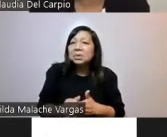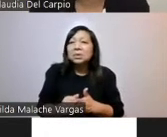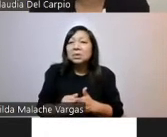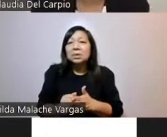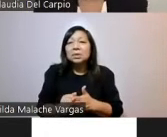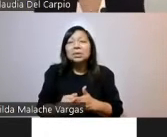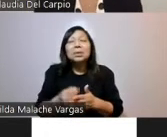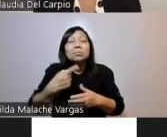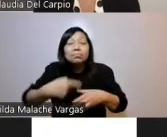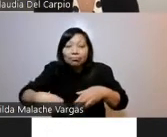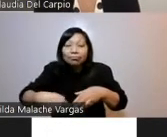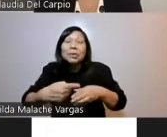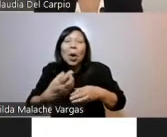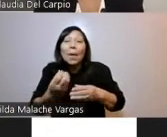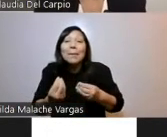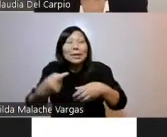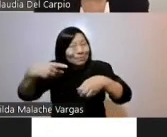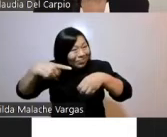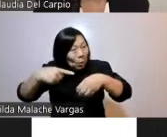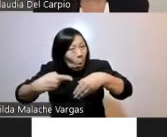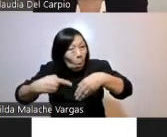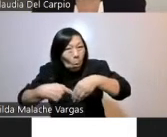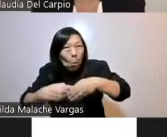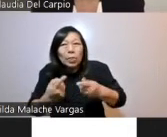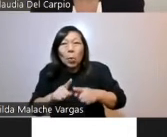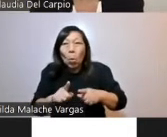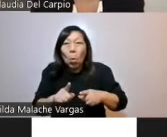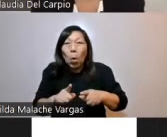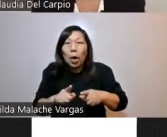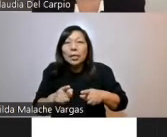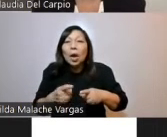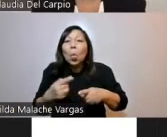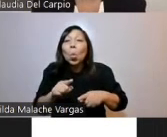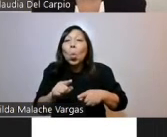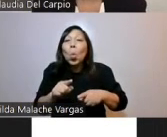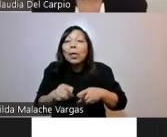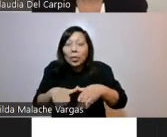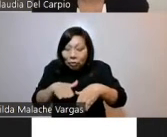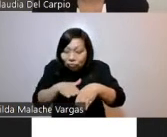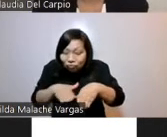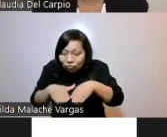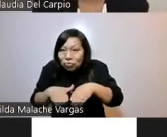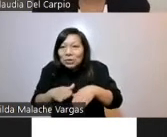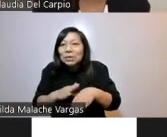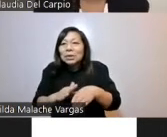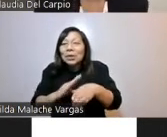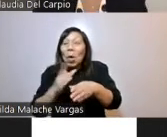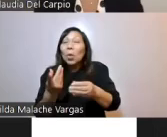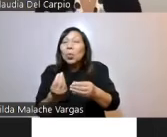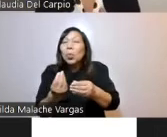erección del pene. Entonces la penetración no debe ser cuando el hombre esté erecto, sino cuando la vagina además está